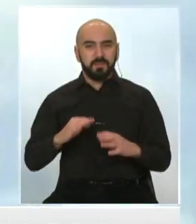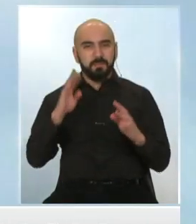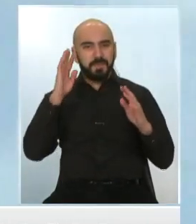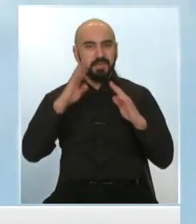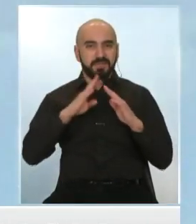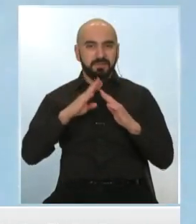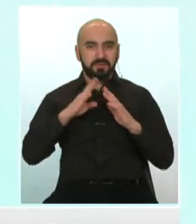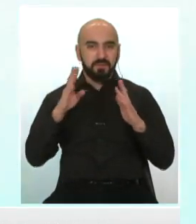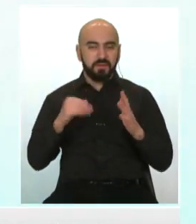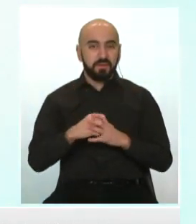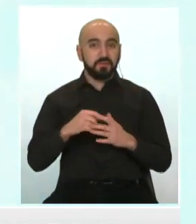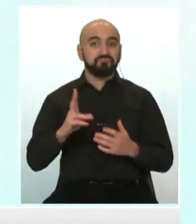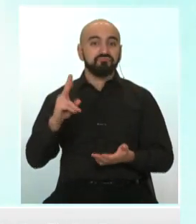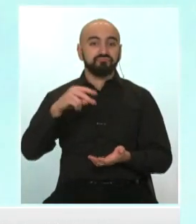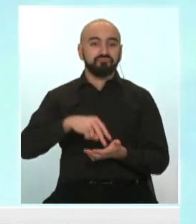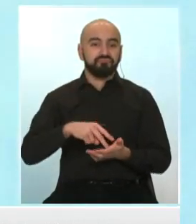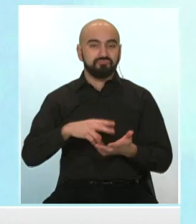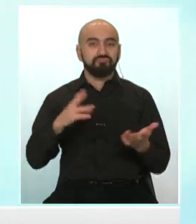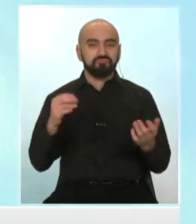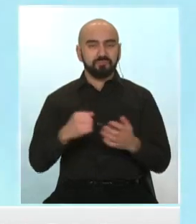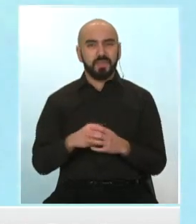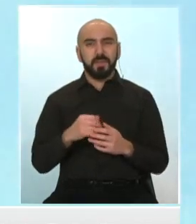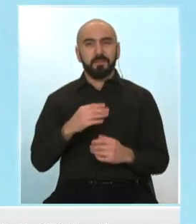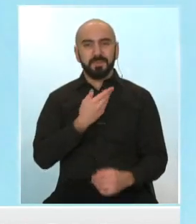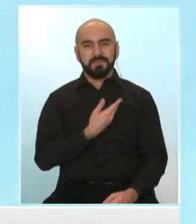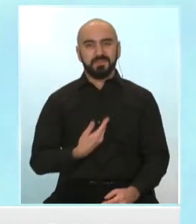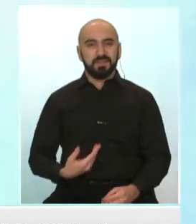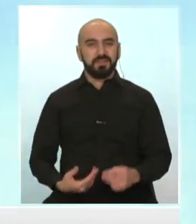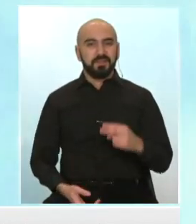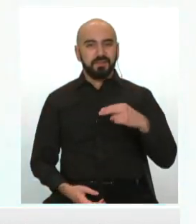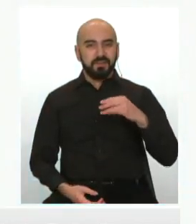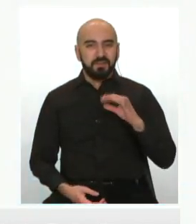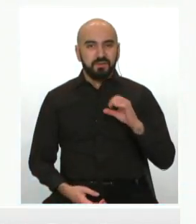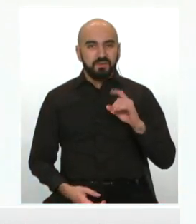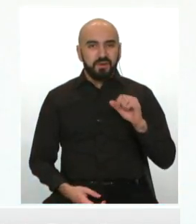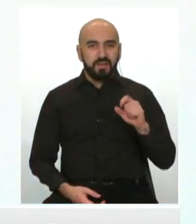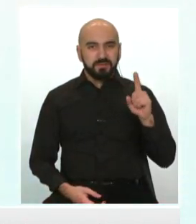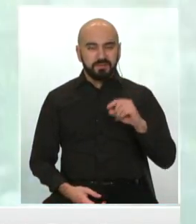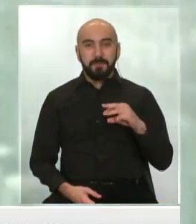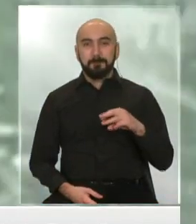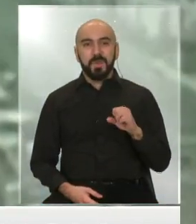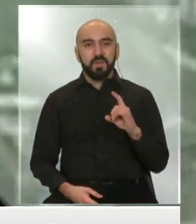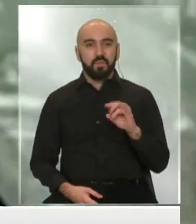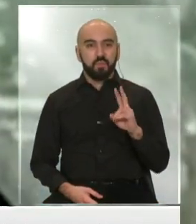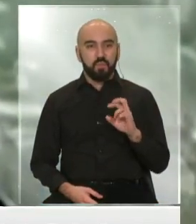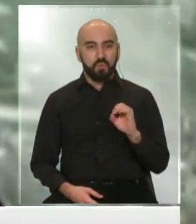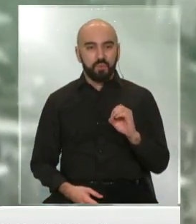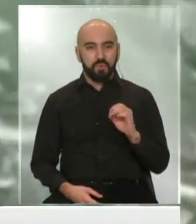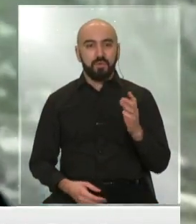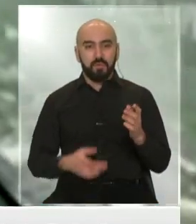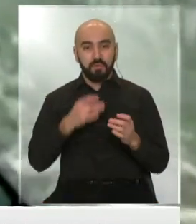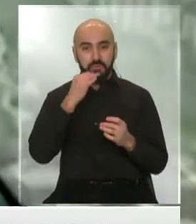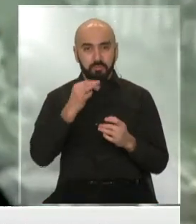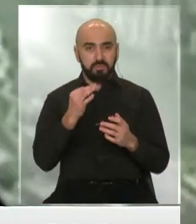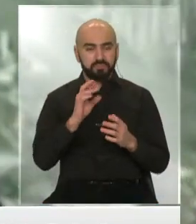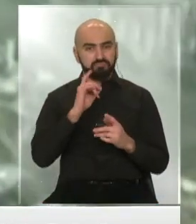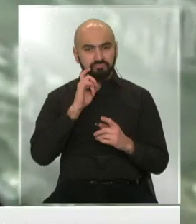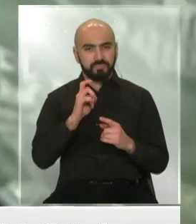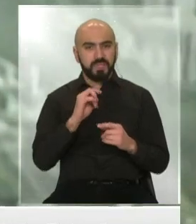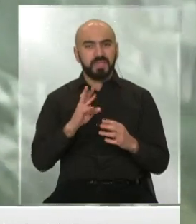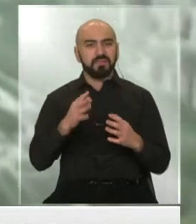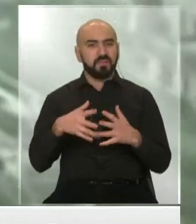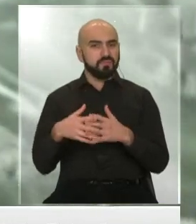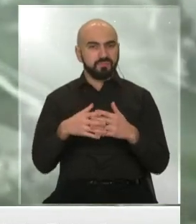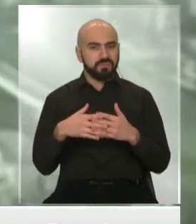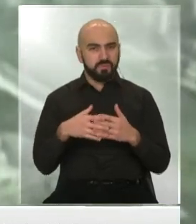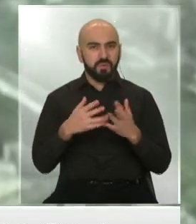con la presencia del presidente Nicolás Maduro. En su discurso, el mandatario atacó a los Estados Unidos por las